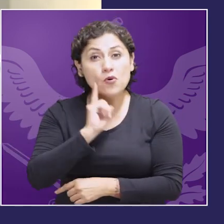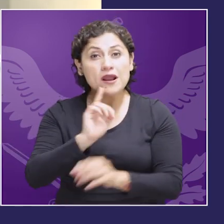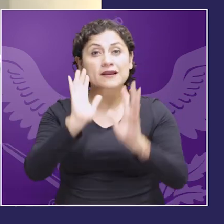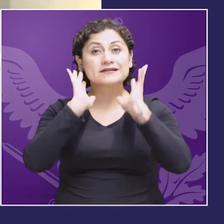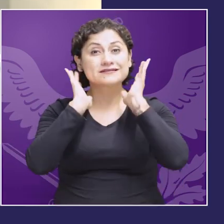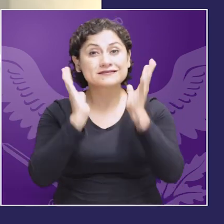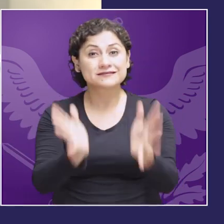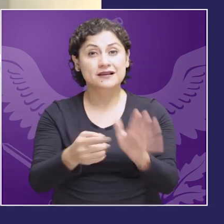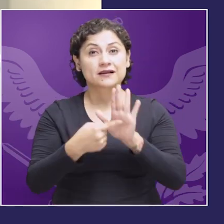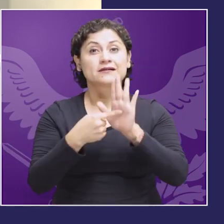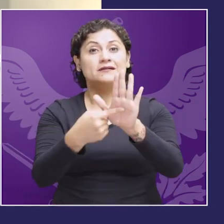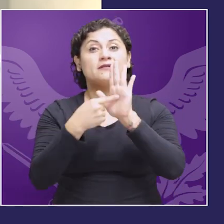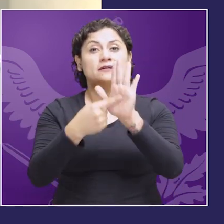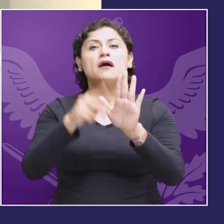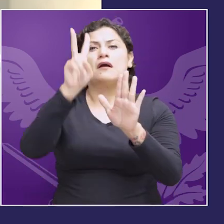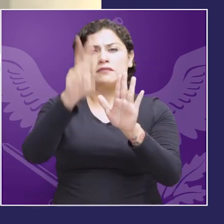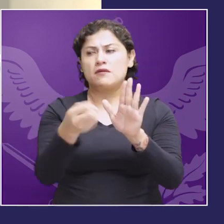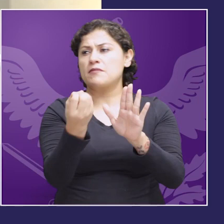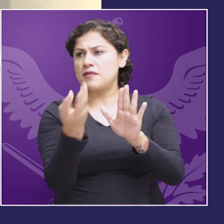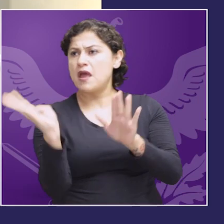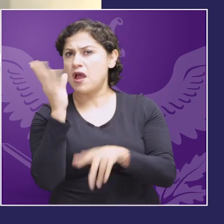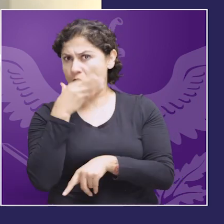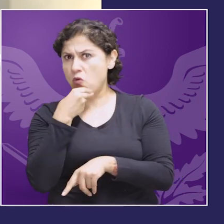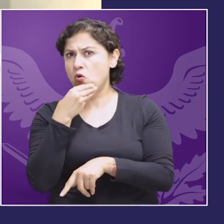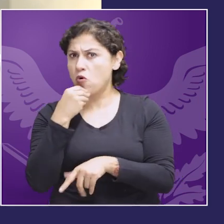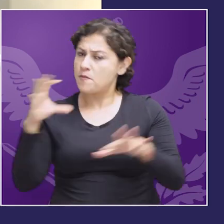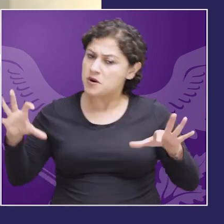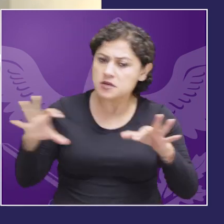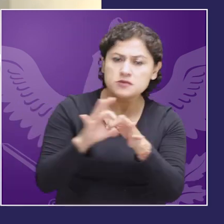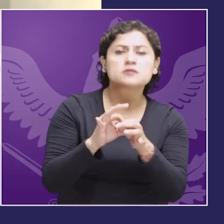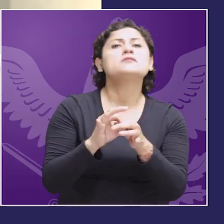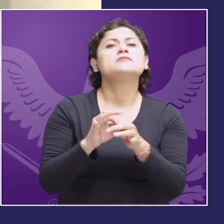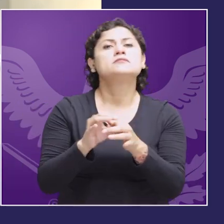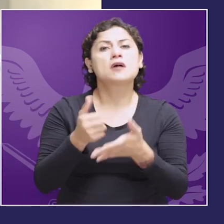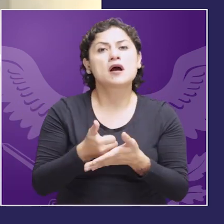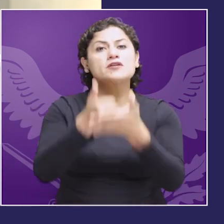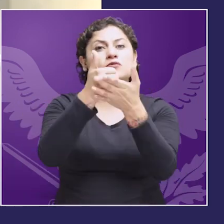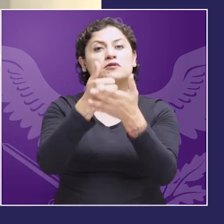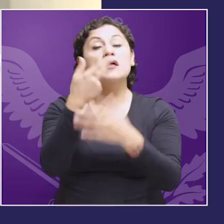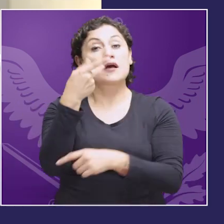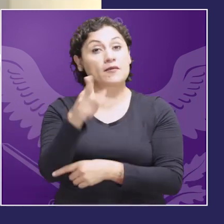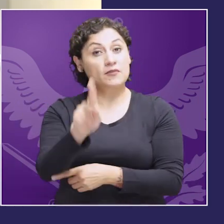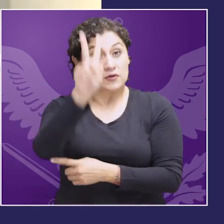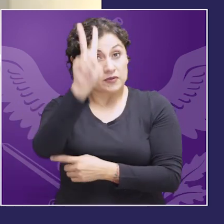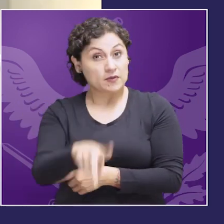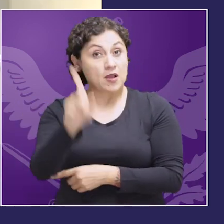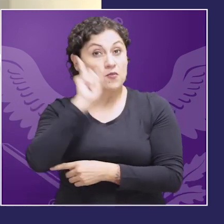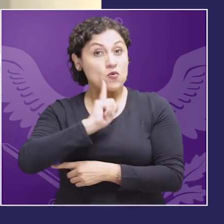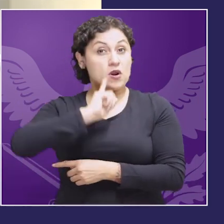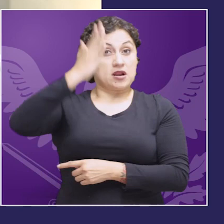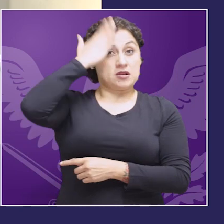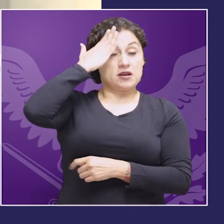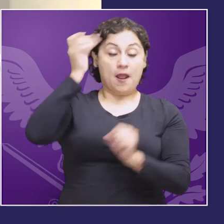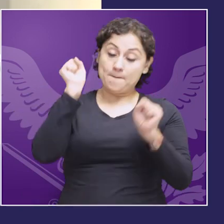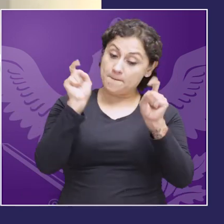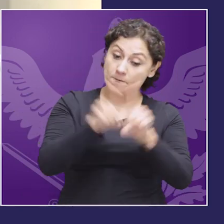está comprobado que la agenda de las mujeres la llevan las mujeres. Hay una serie de hombres que están empujando